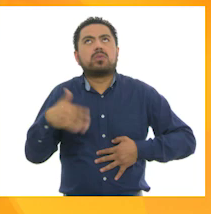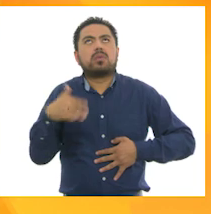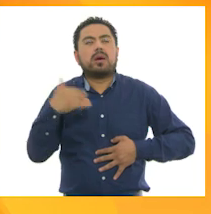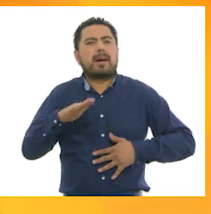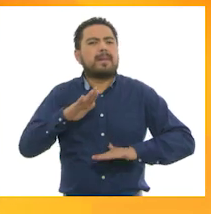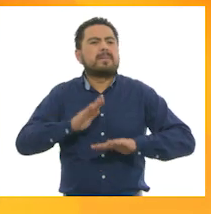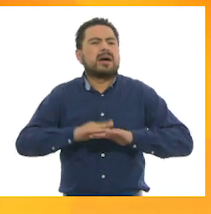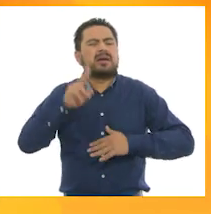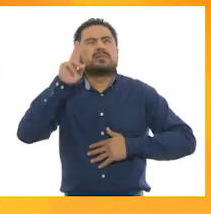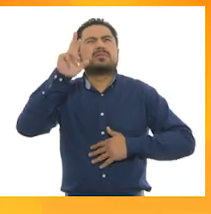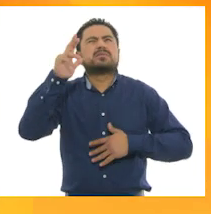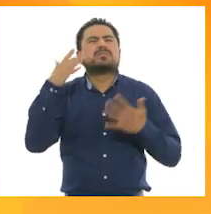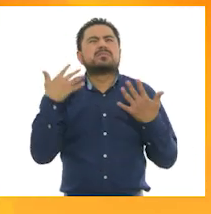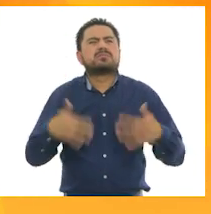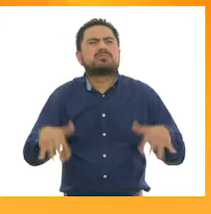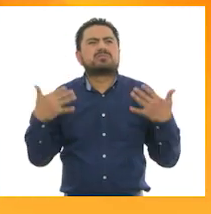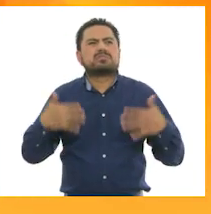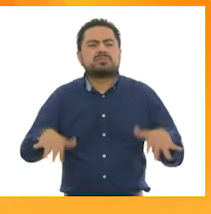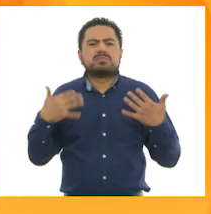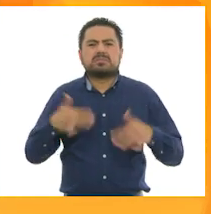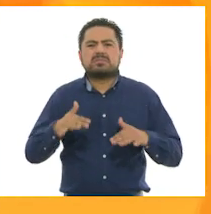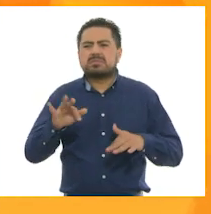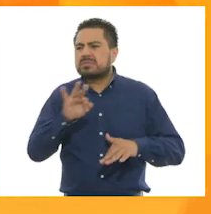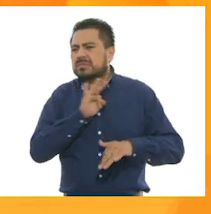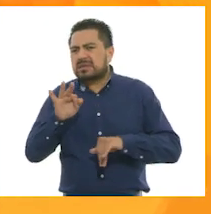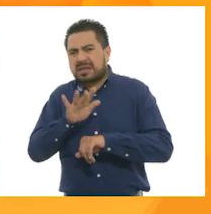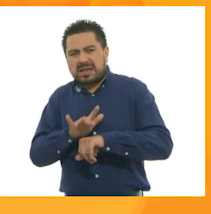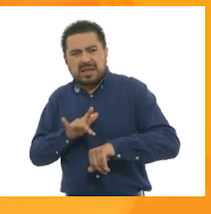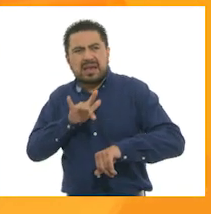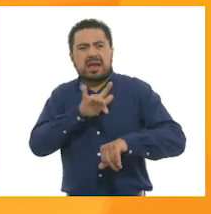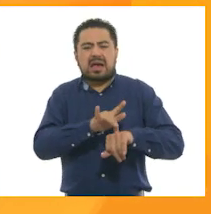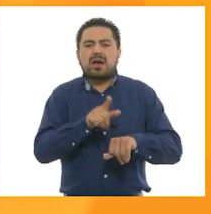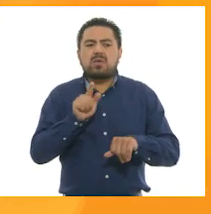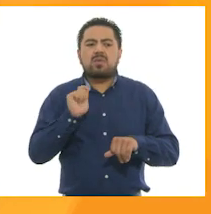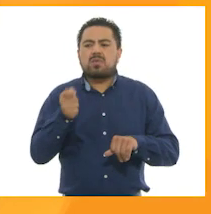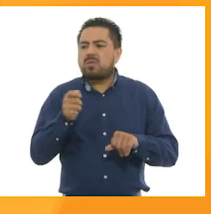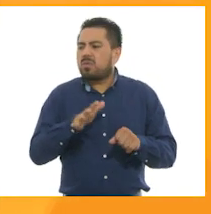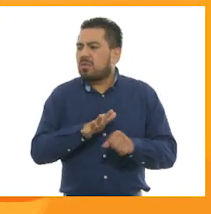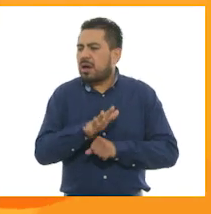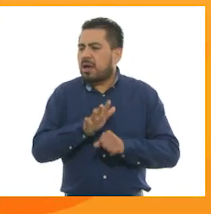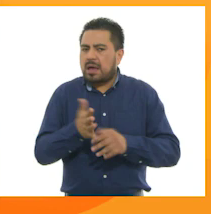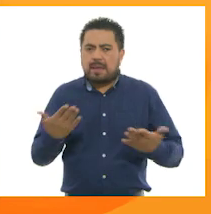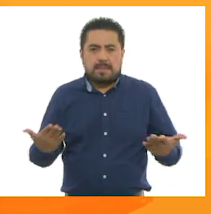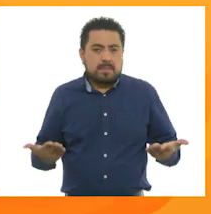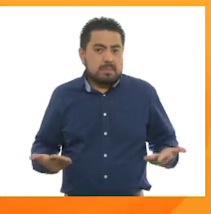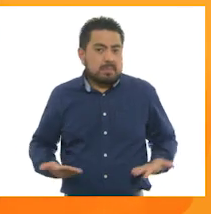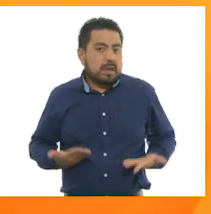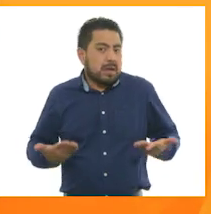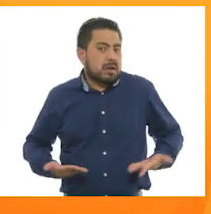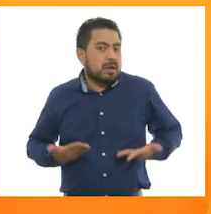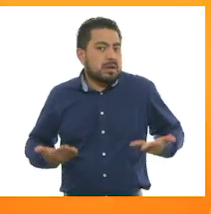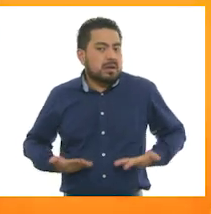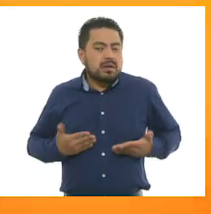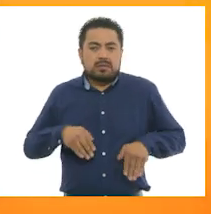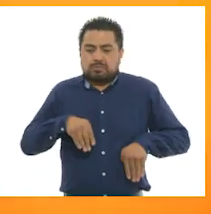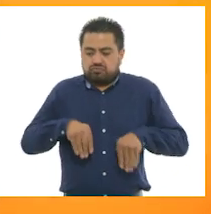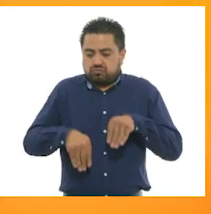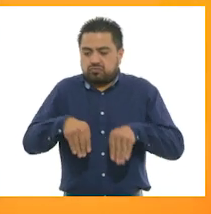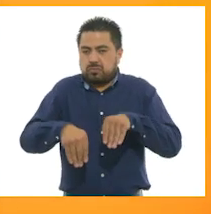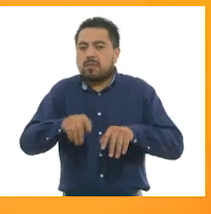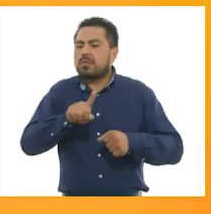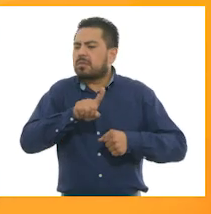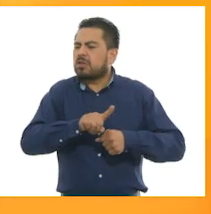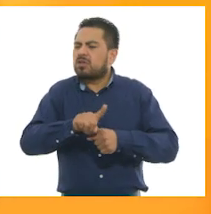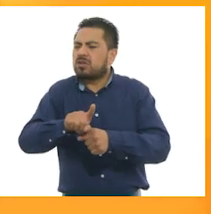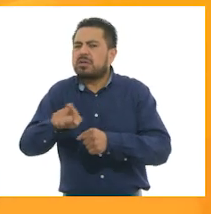que más deseaba en el mundo era llegar a ser bailarín de ballet. Todos los días